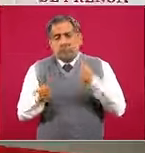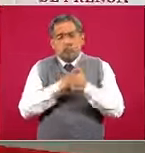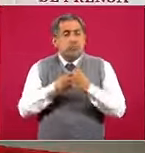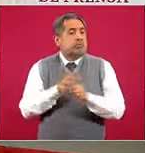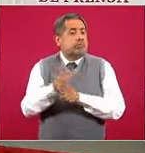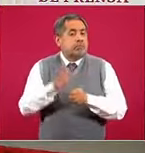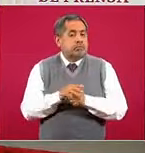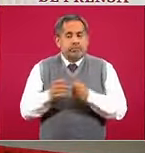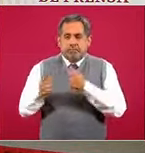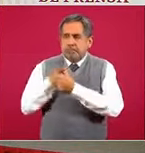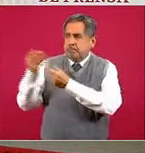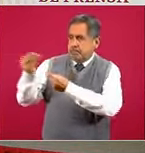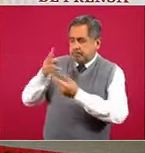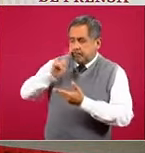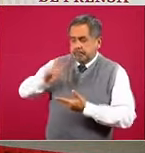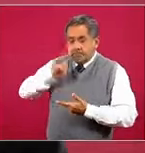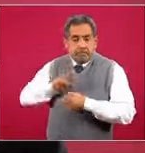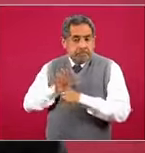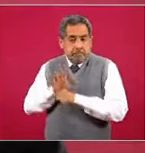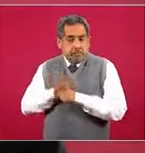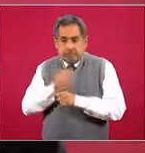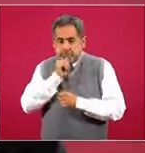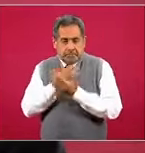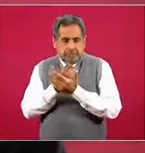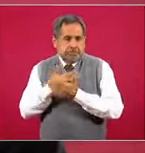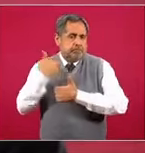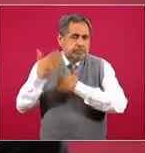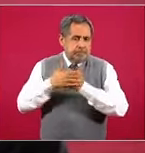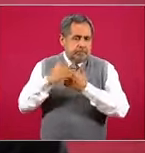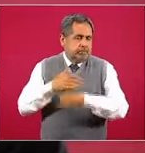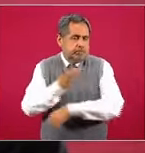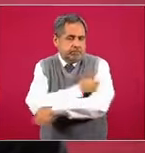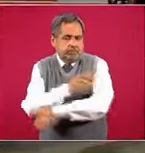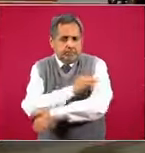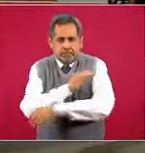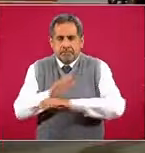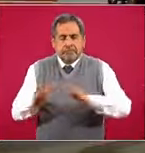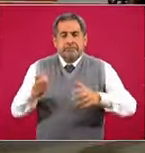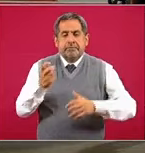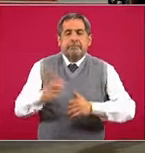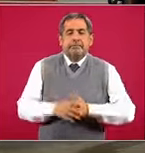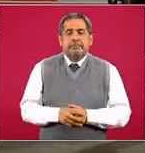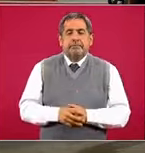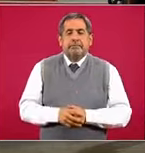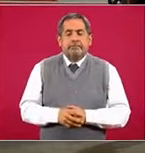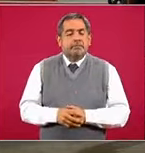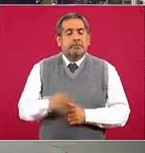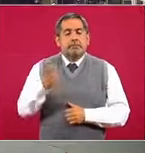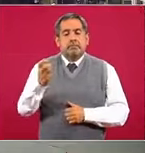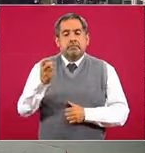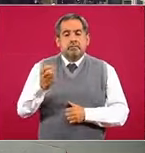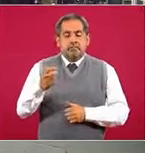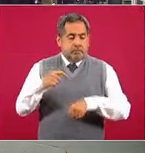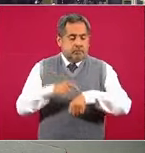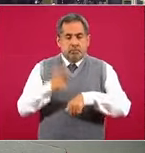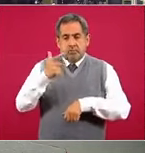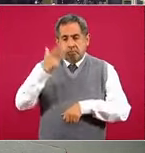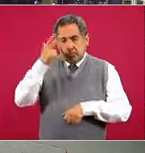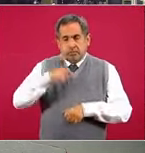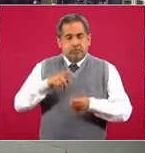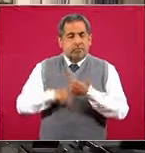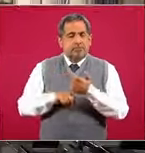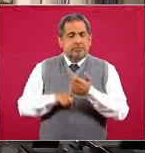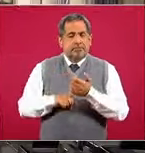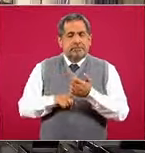general, deberá ser utilizada y aplicada la vacuna. ¿Sí? Bueno, son las 8 de la noche con